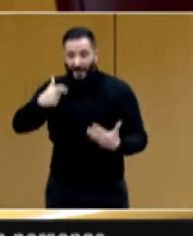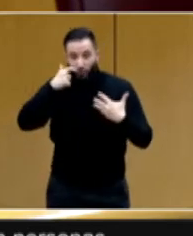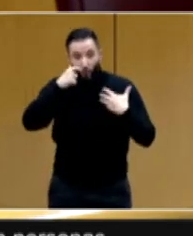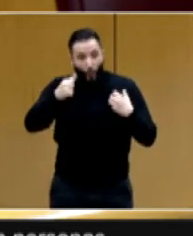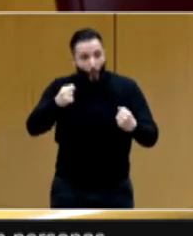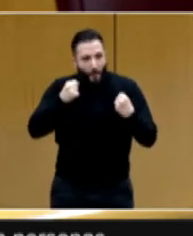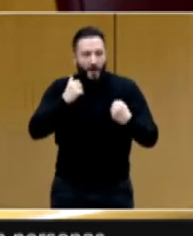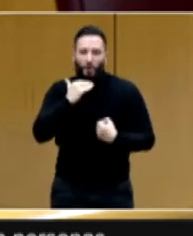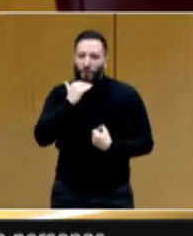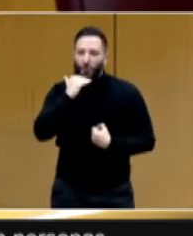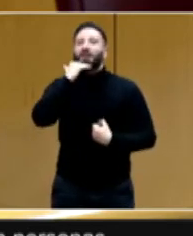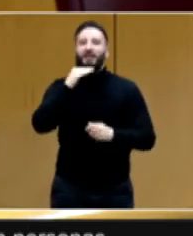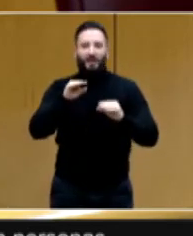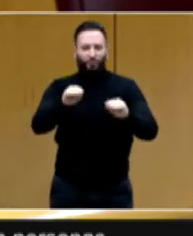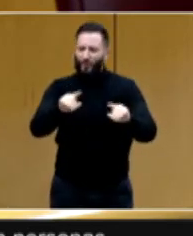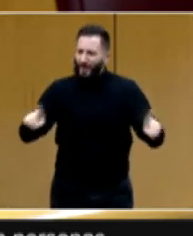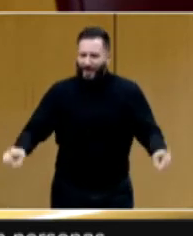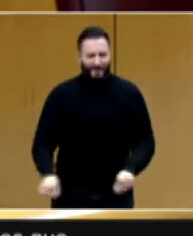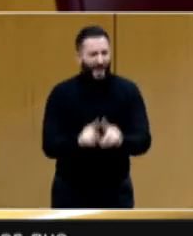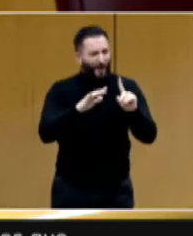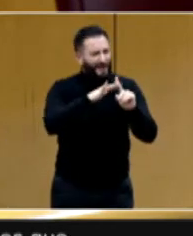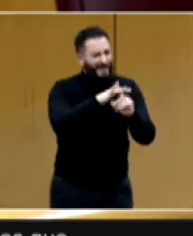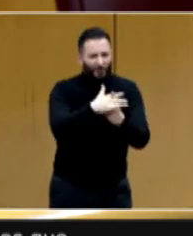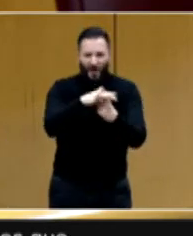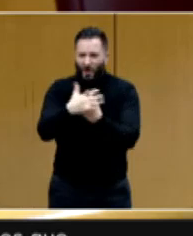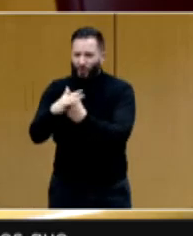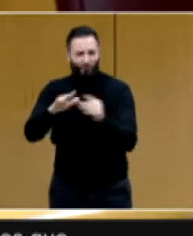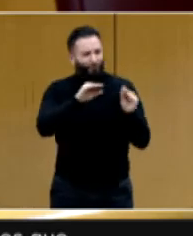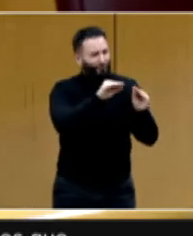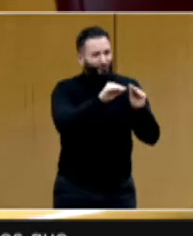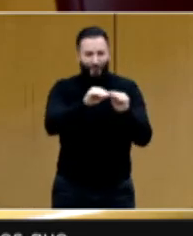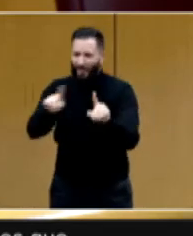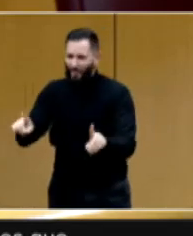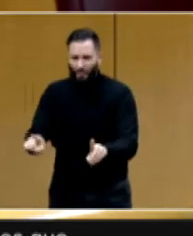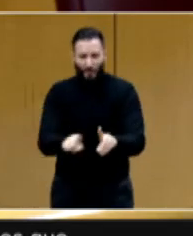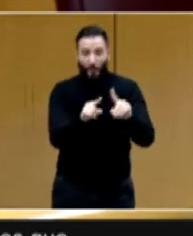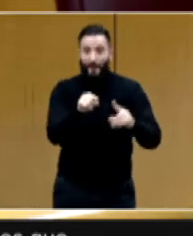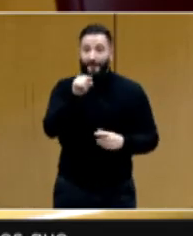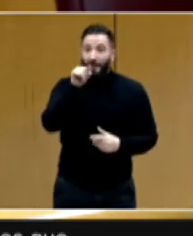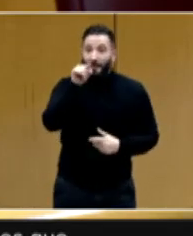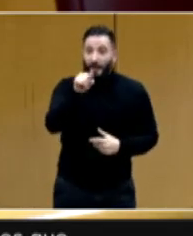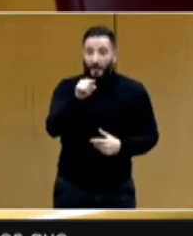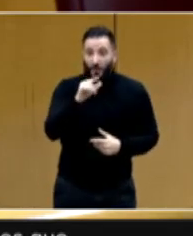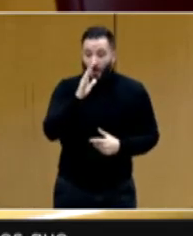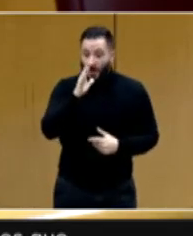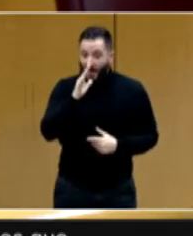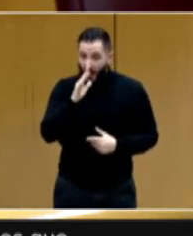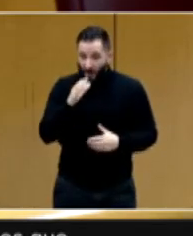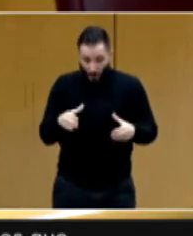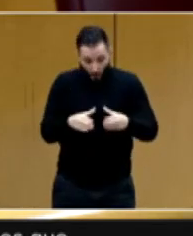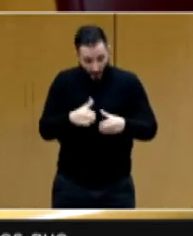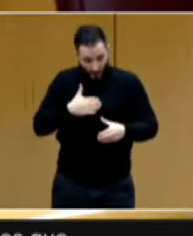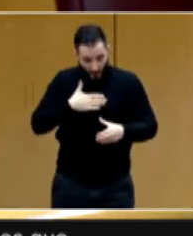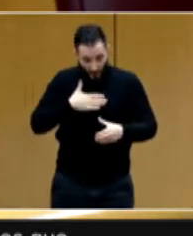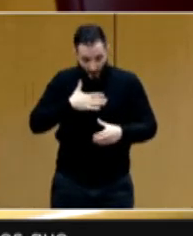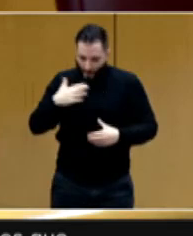con independencia de sus circunstancias y eso los que somos parte de esa obra coral nos lo tenemos que